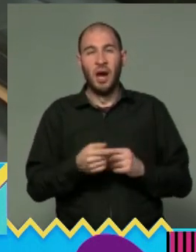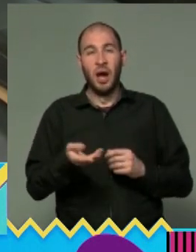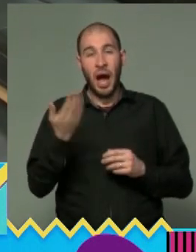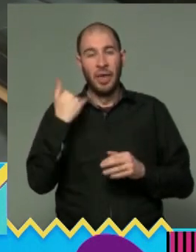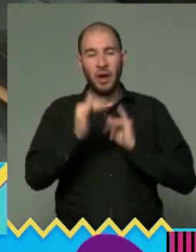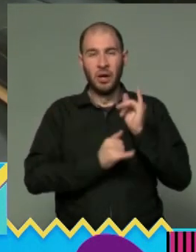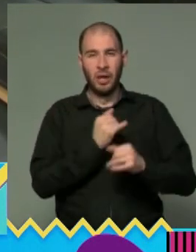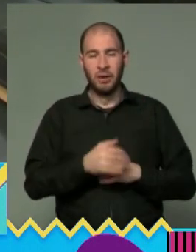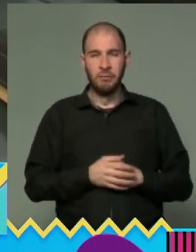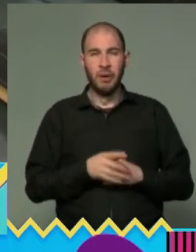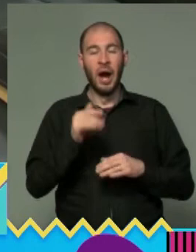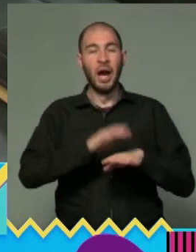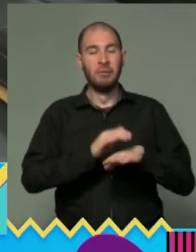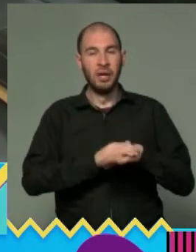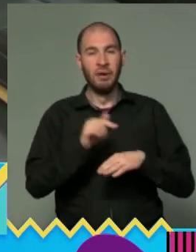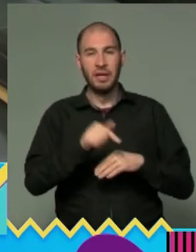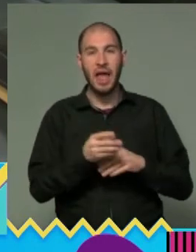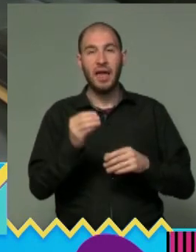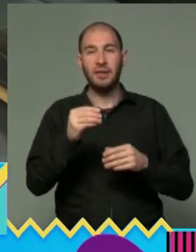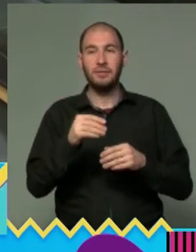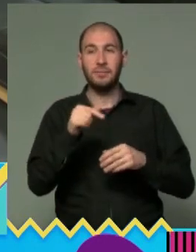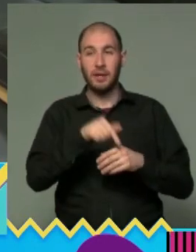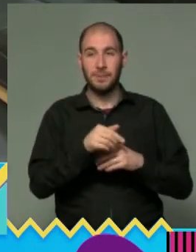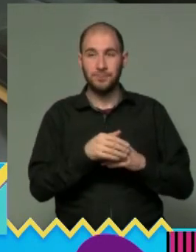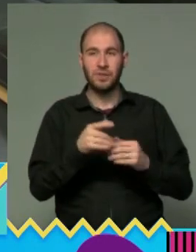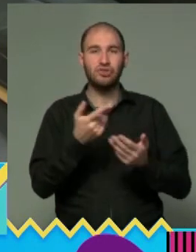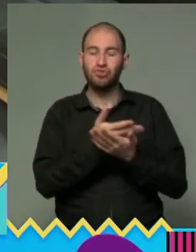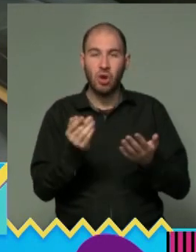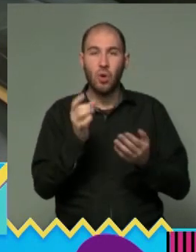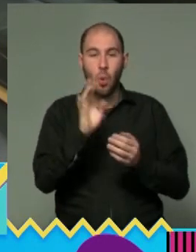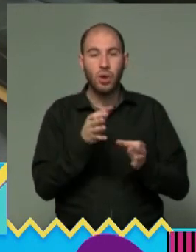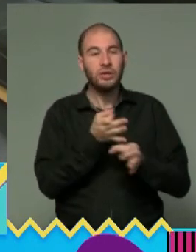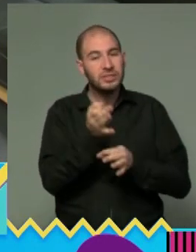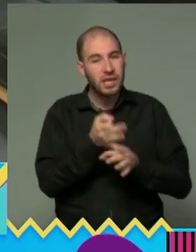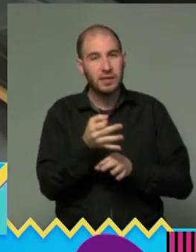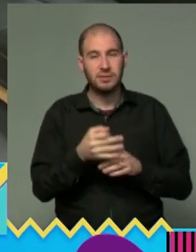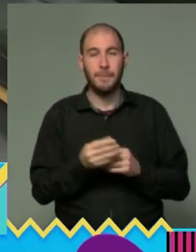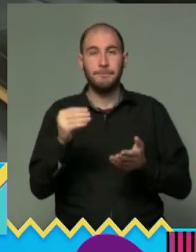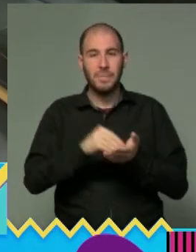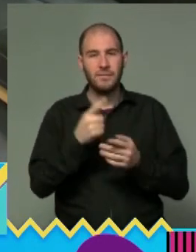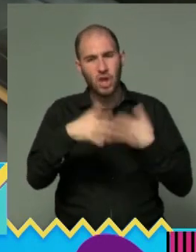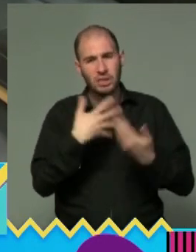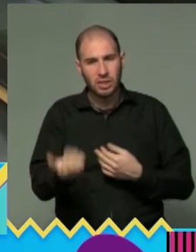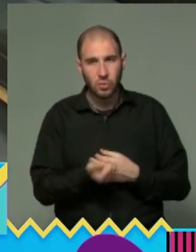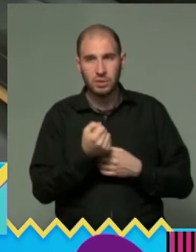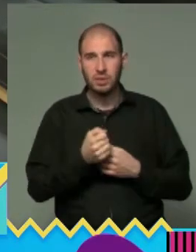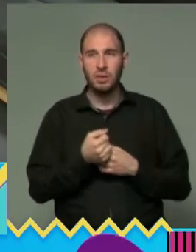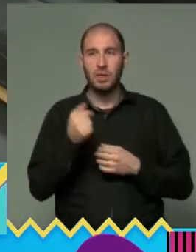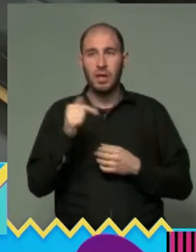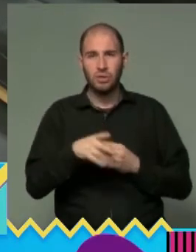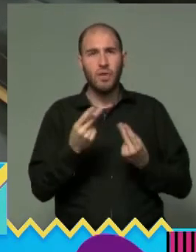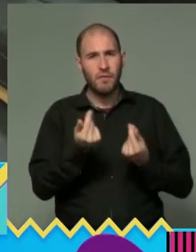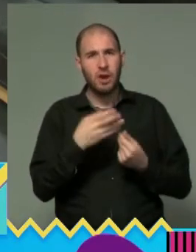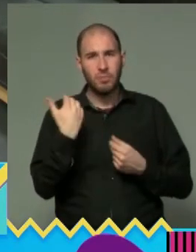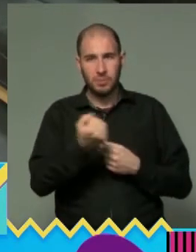estábamos diciendo, tiene un rol dentro de todo. No solamente dar enseñanzas, sino detectar violencia, y eso hay que